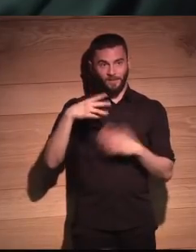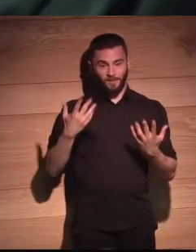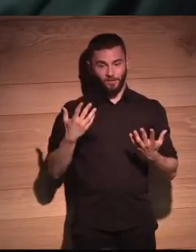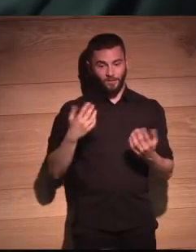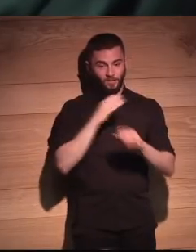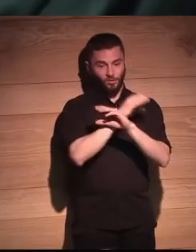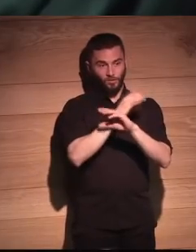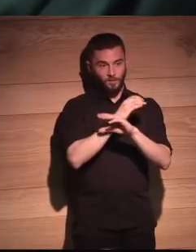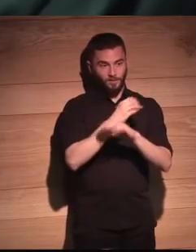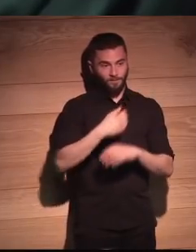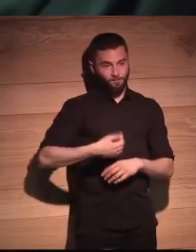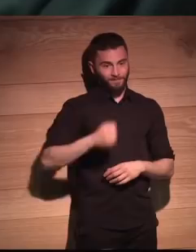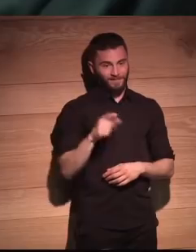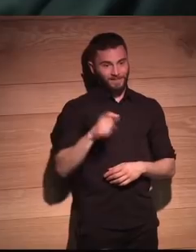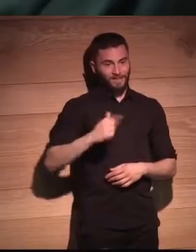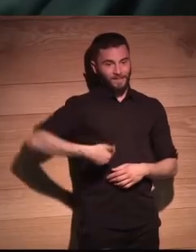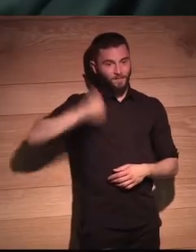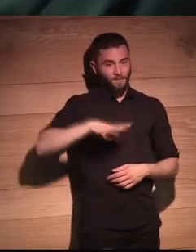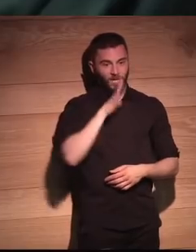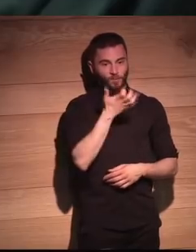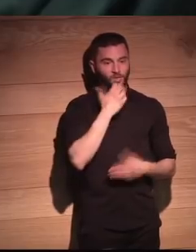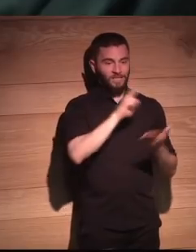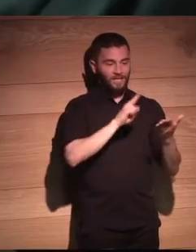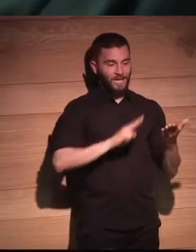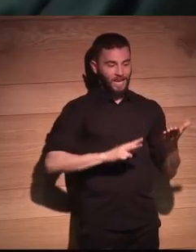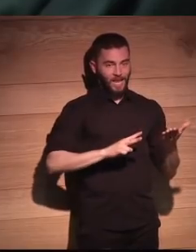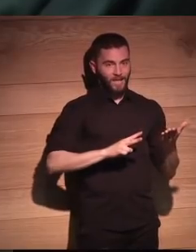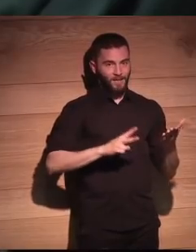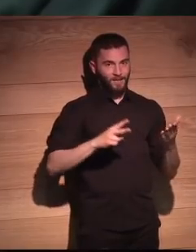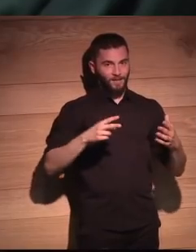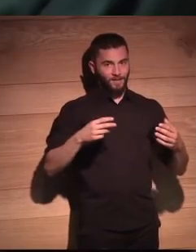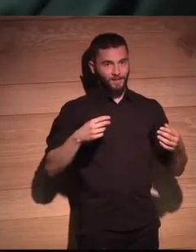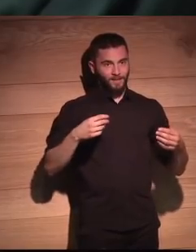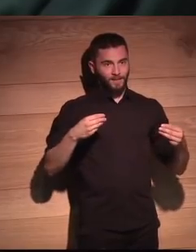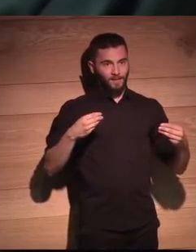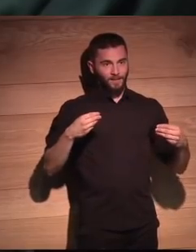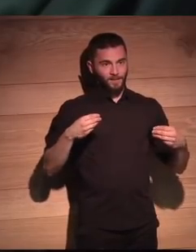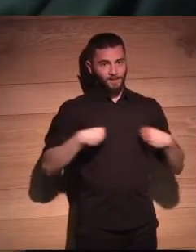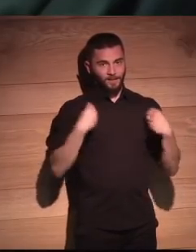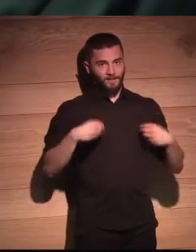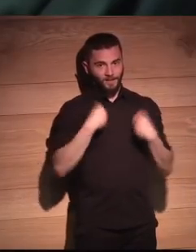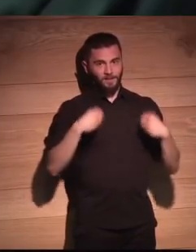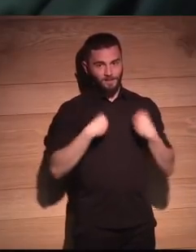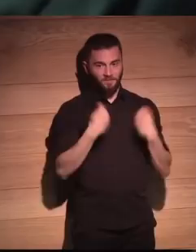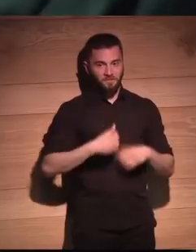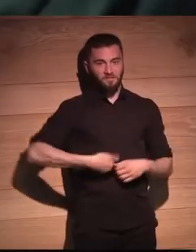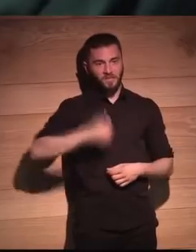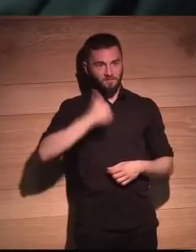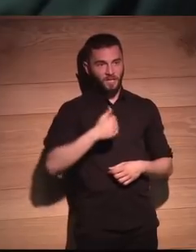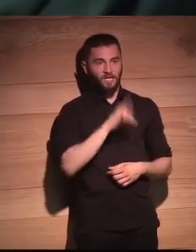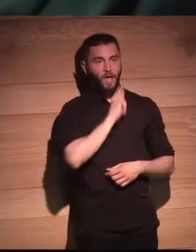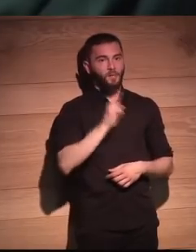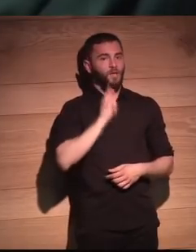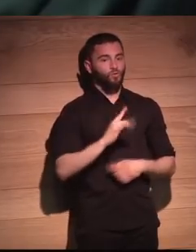cómic porque... a la hora de leer es muchísimo más entretenido y estás viendo la aventura y puedes verla tal y como te la